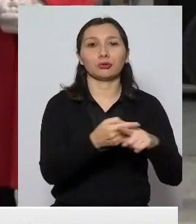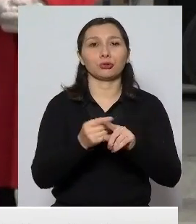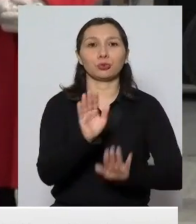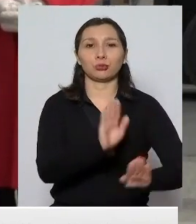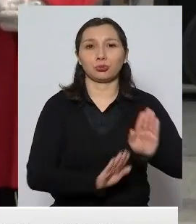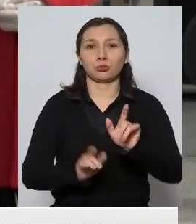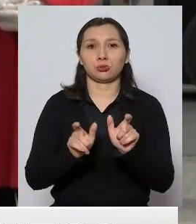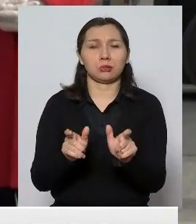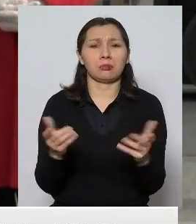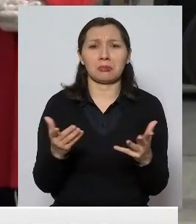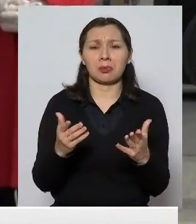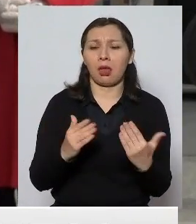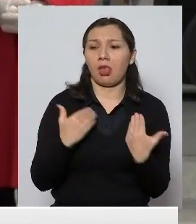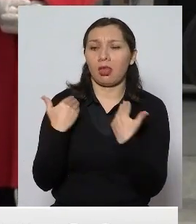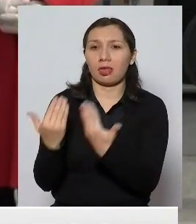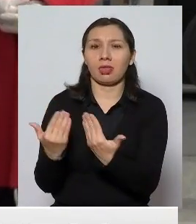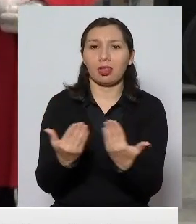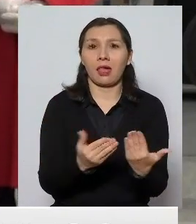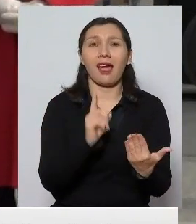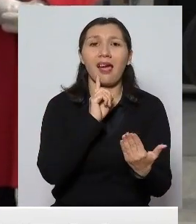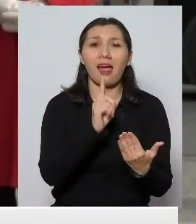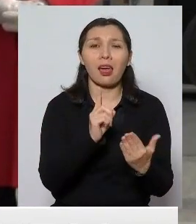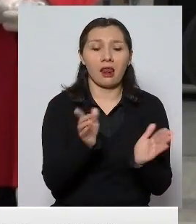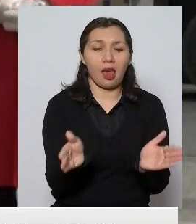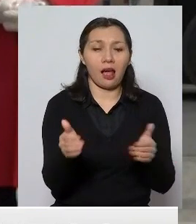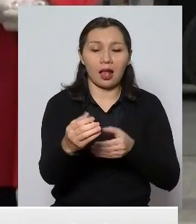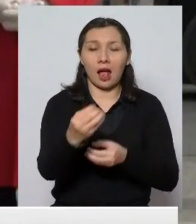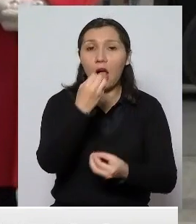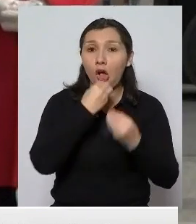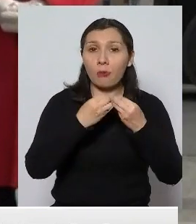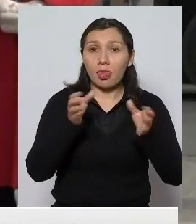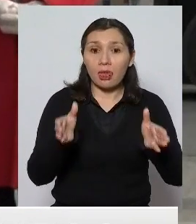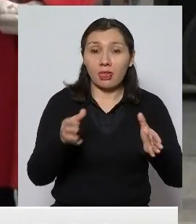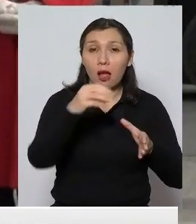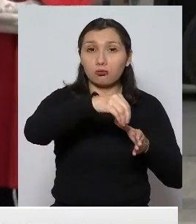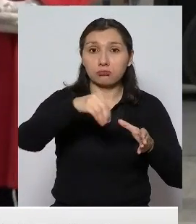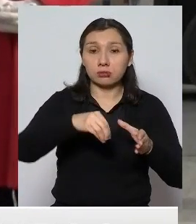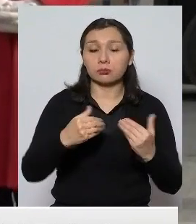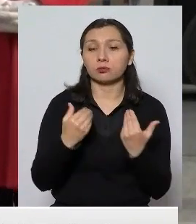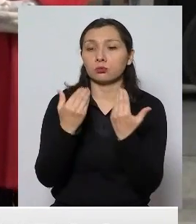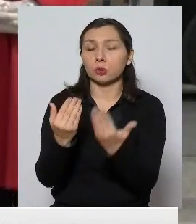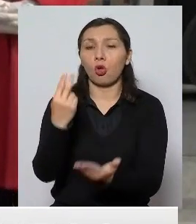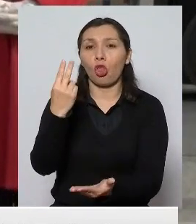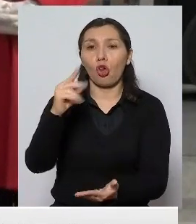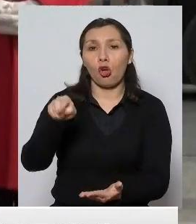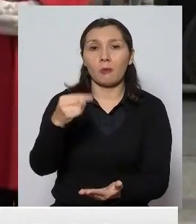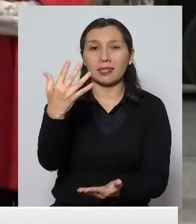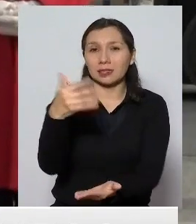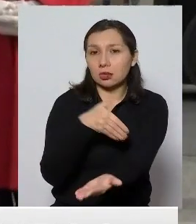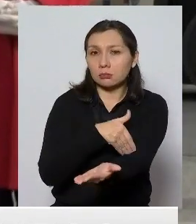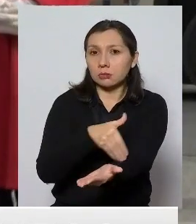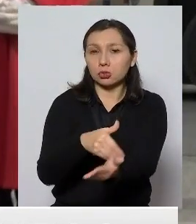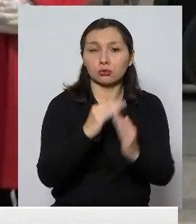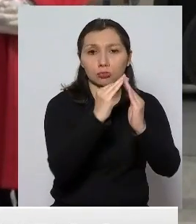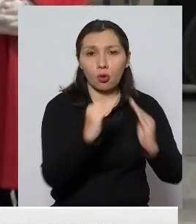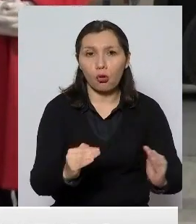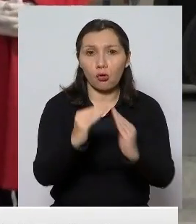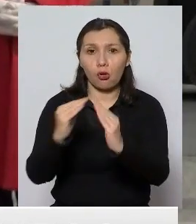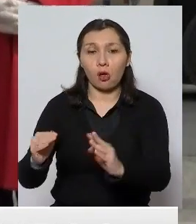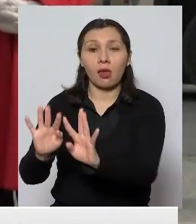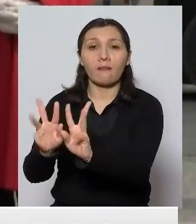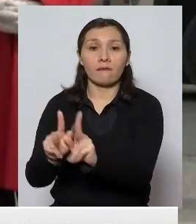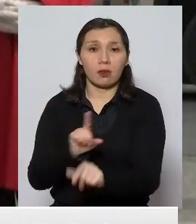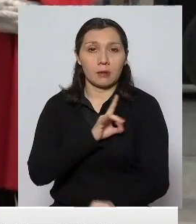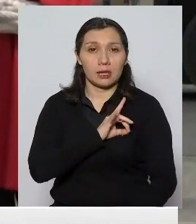era llegar con canastas de alimentos a 2,5 millones de hogares y